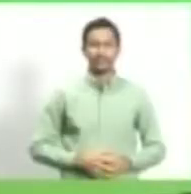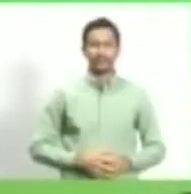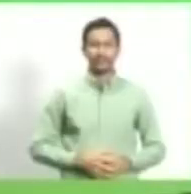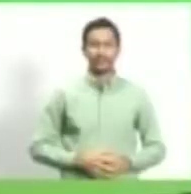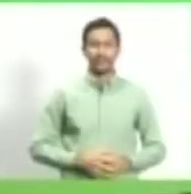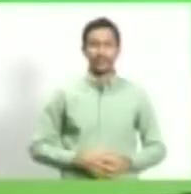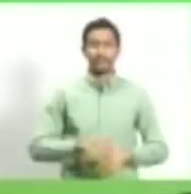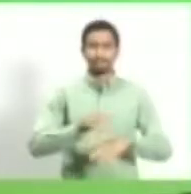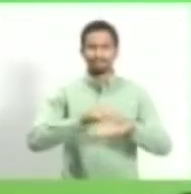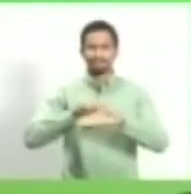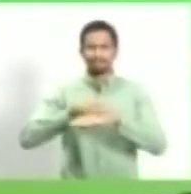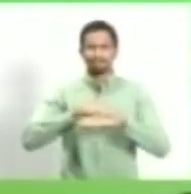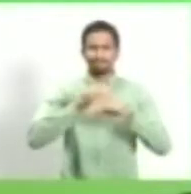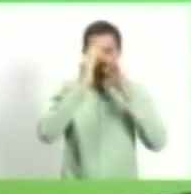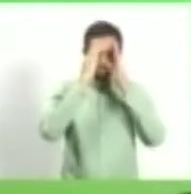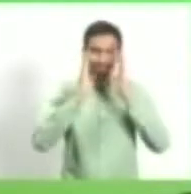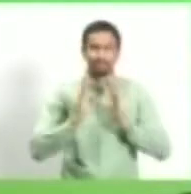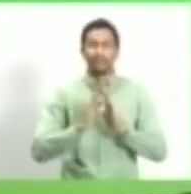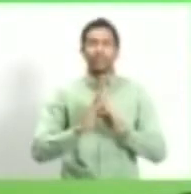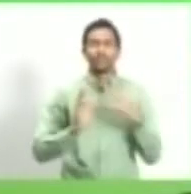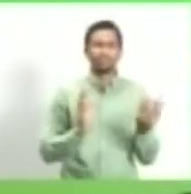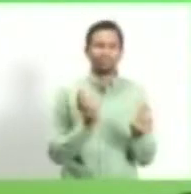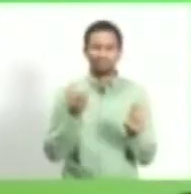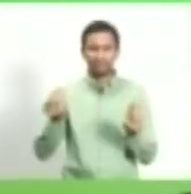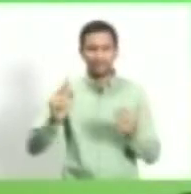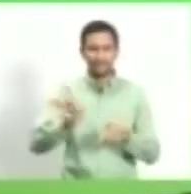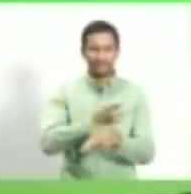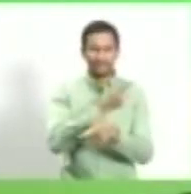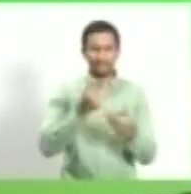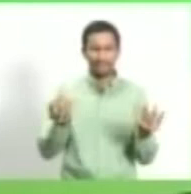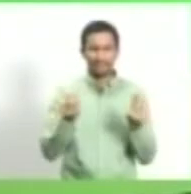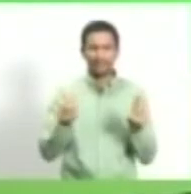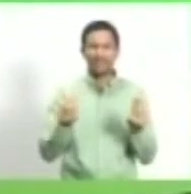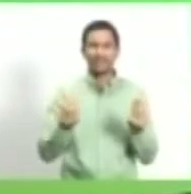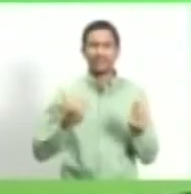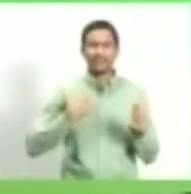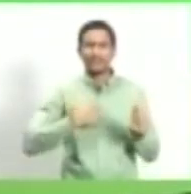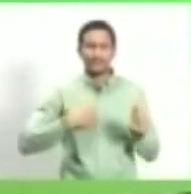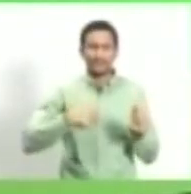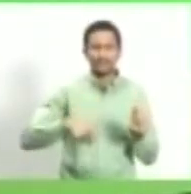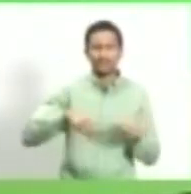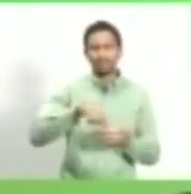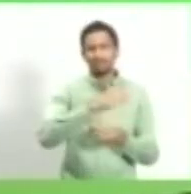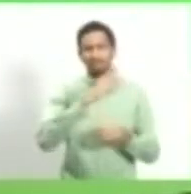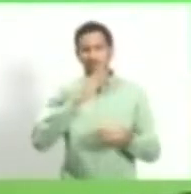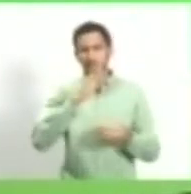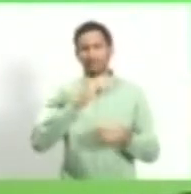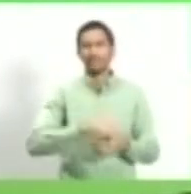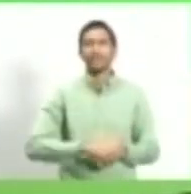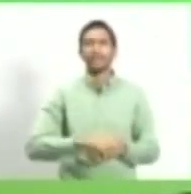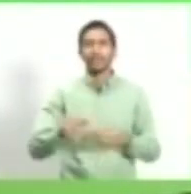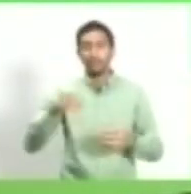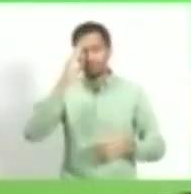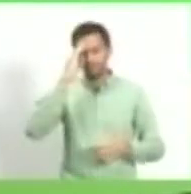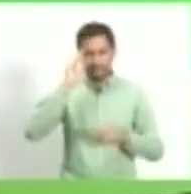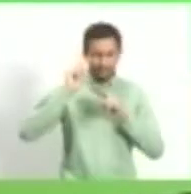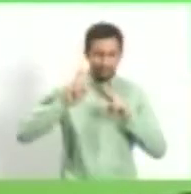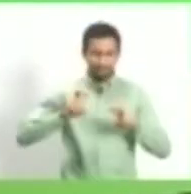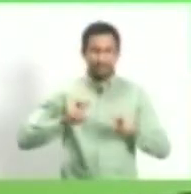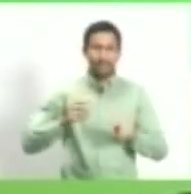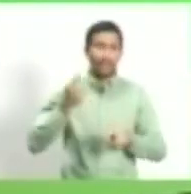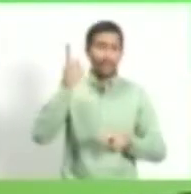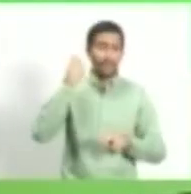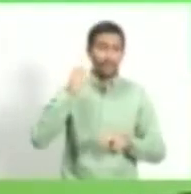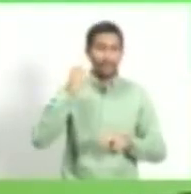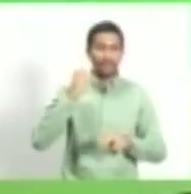Muchísima atención a retaliaciones entre bandas criminales que se disputan la ciudad, atribuyó la policía el triple crimen registrado ayer